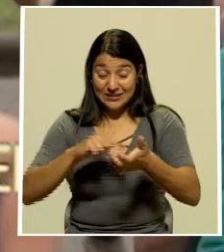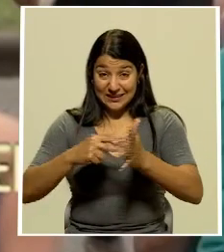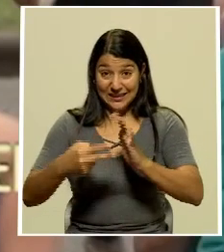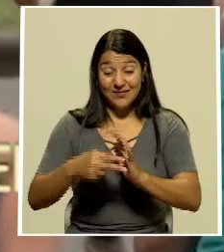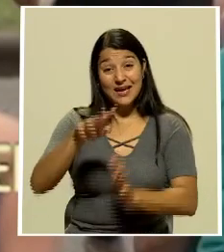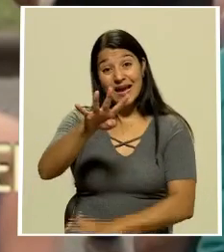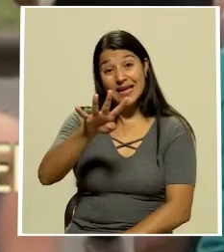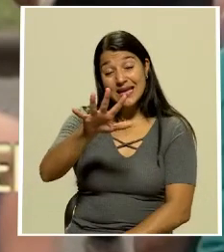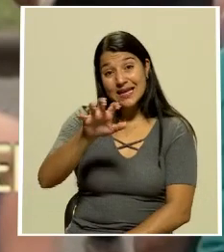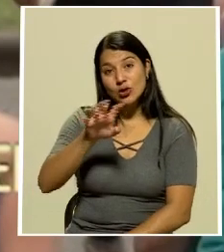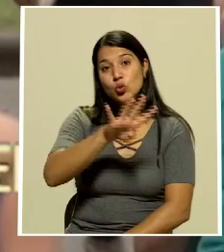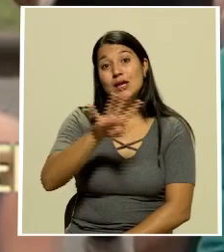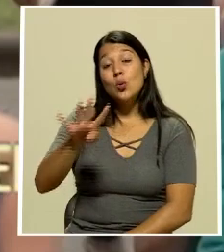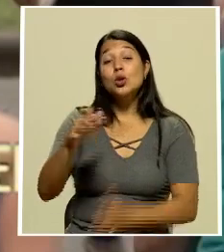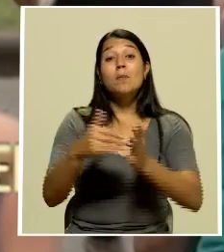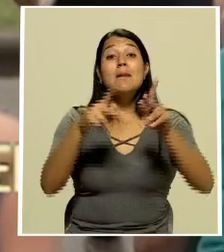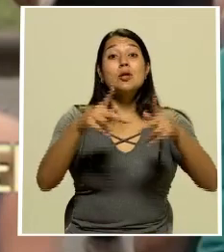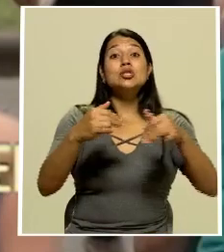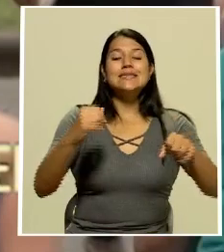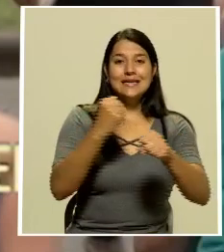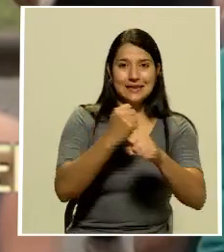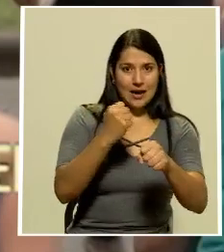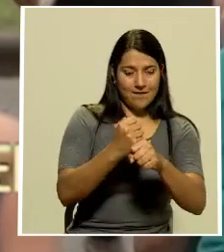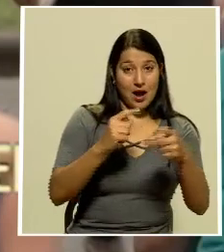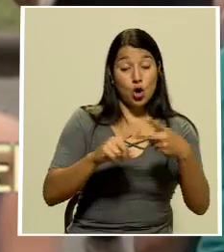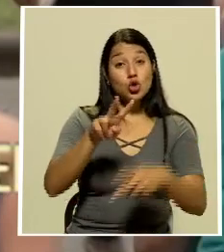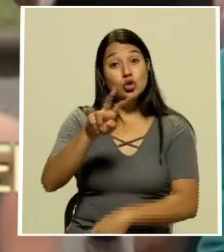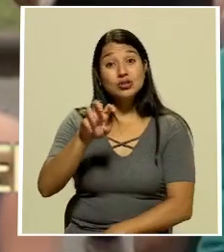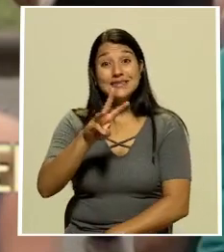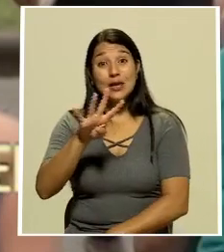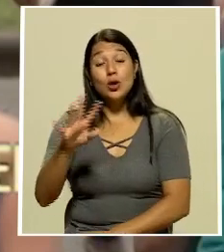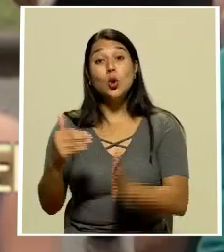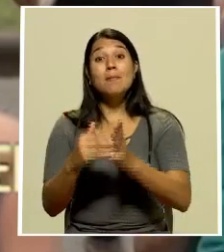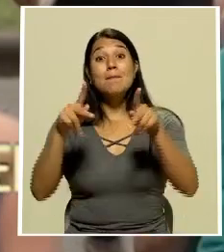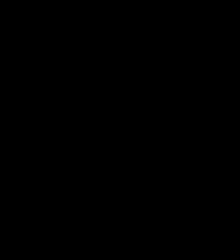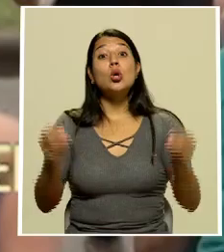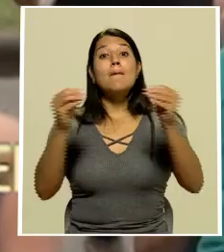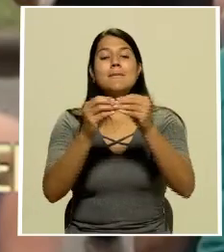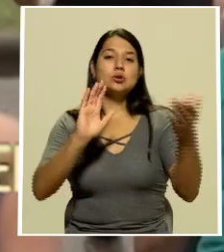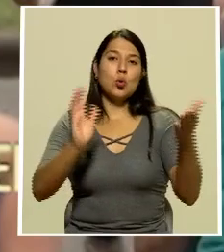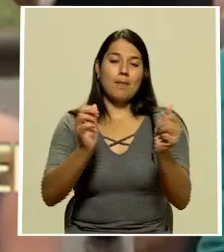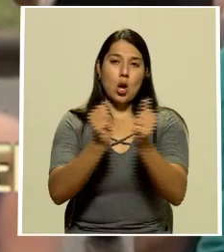personas se encontraban desempleadas, 264,000 ciudadanos más en comparación al mismo periodo pero del año